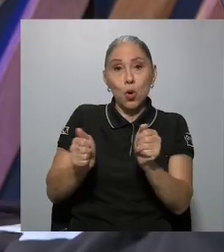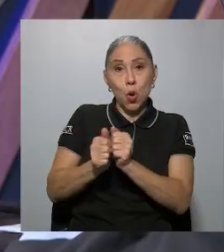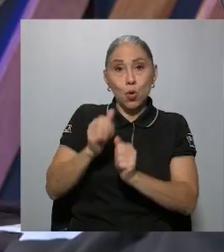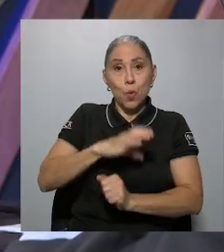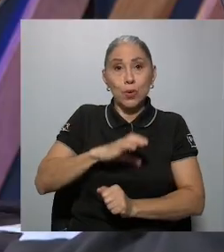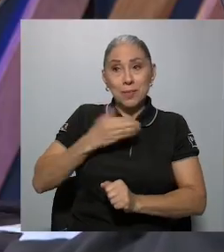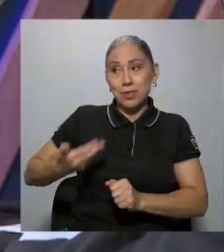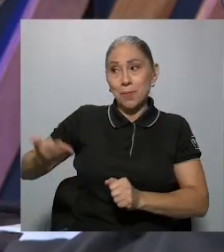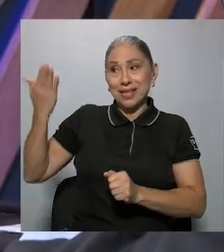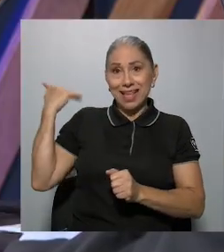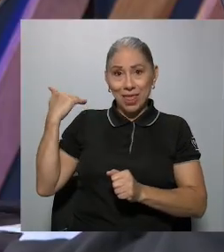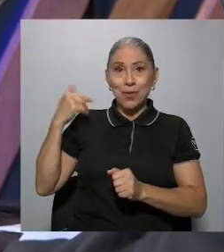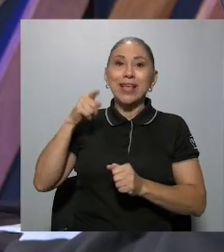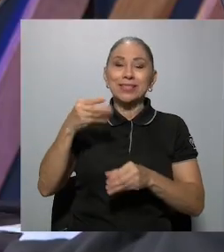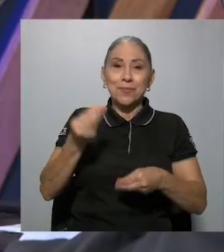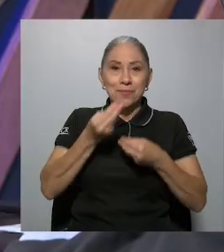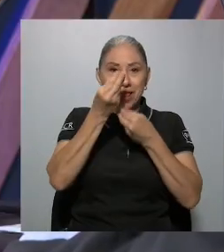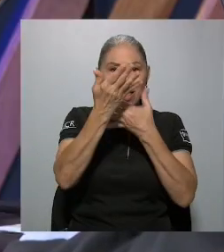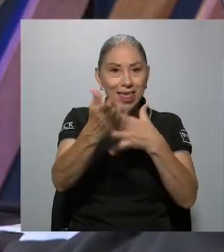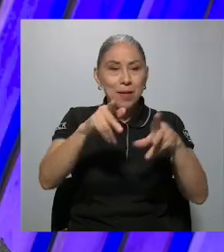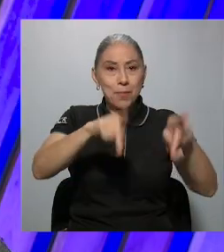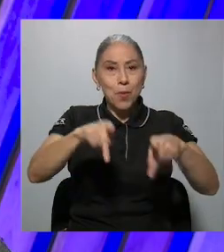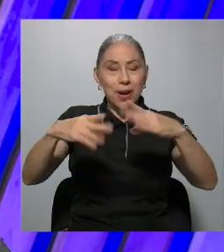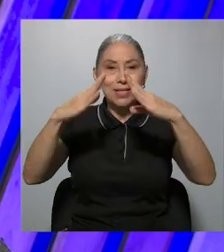población del 2022.